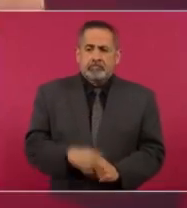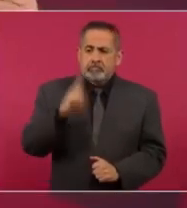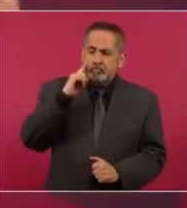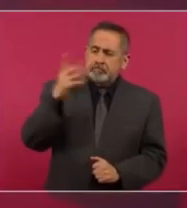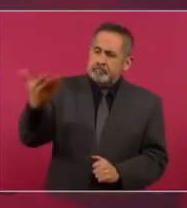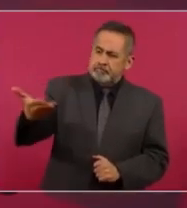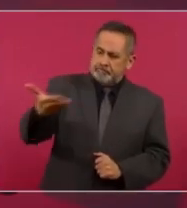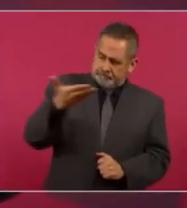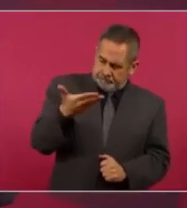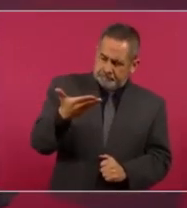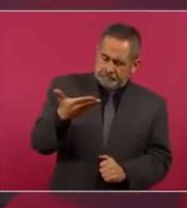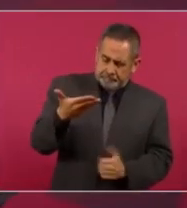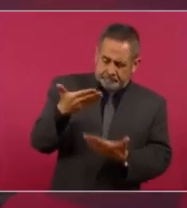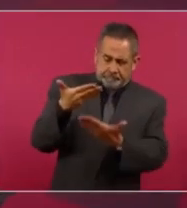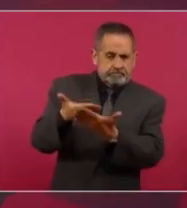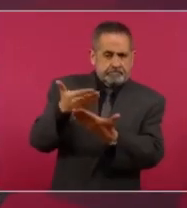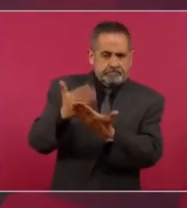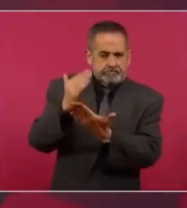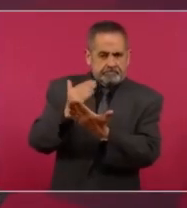presentar